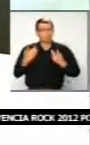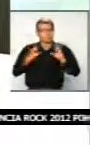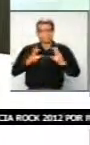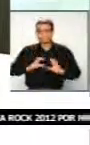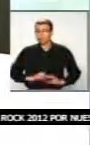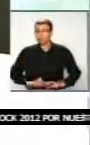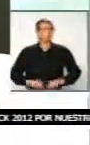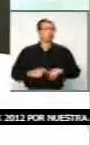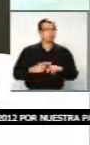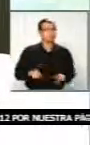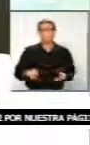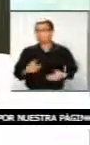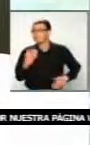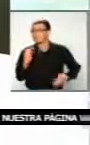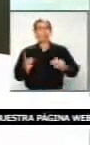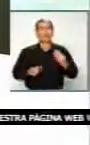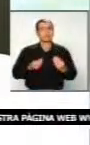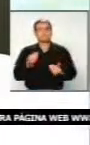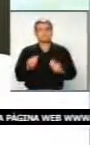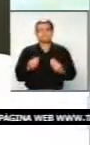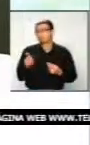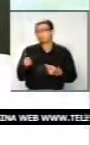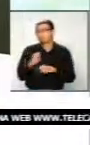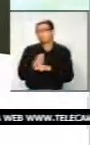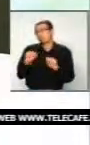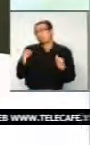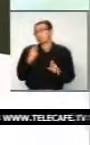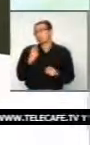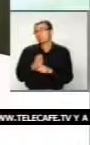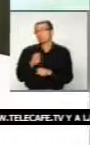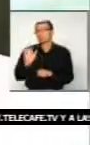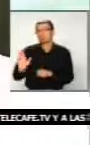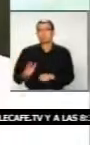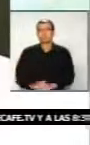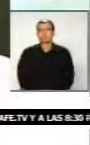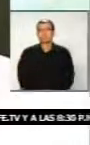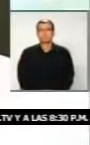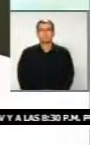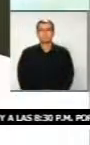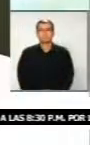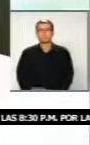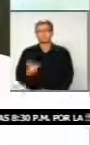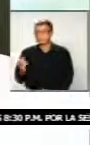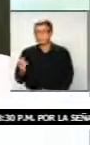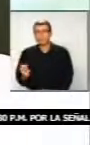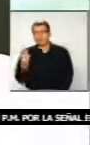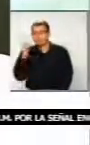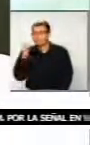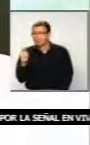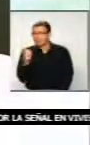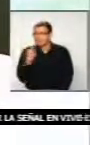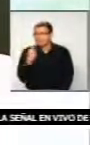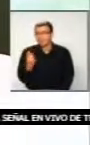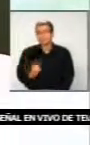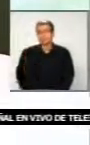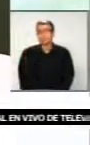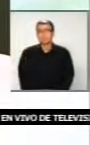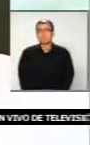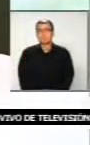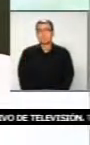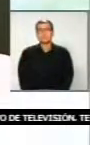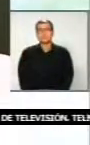la nuestra. Entonces es prácticamente imposible. Y ahí viene una de las cosas que usted decía al principio. Mire que